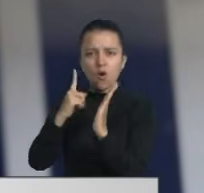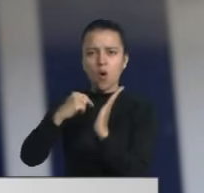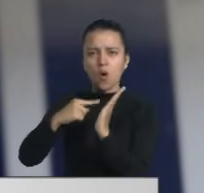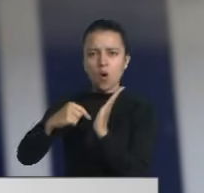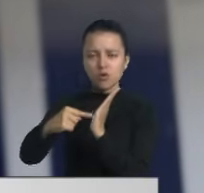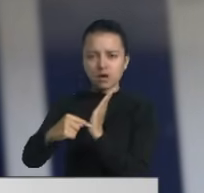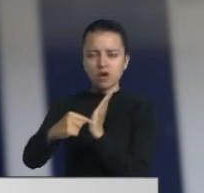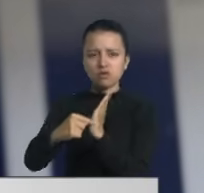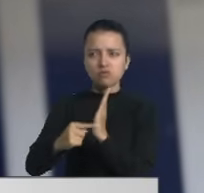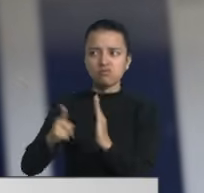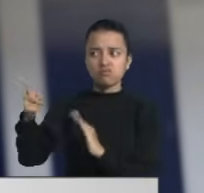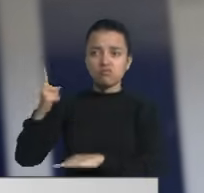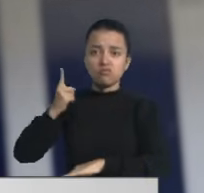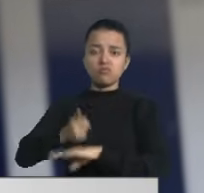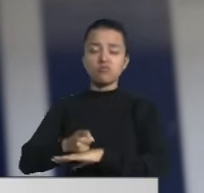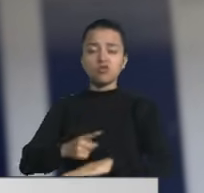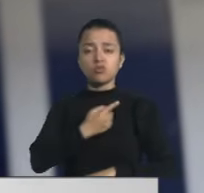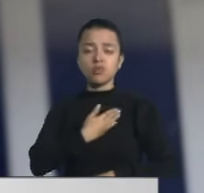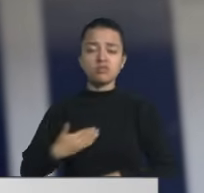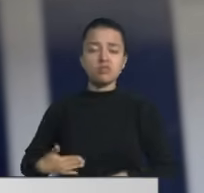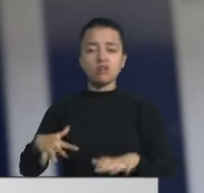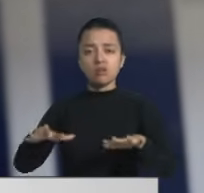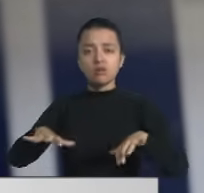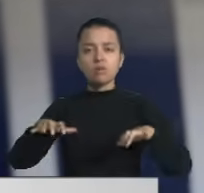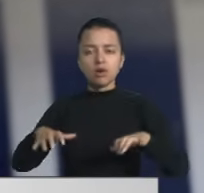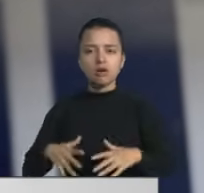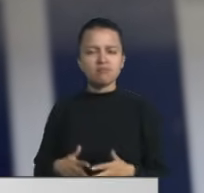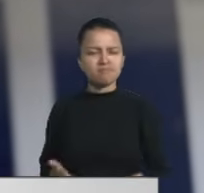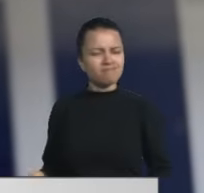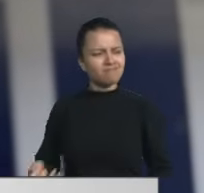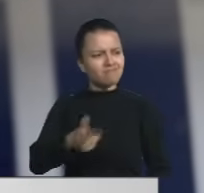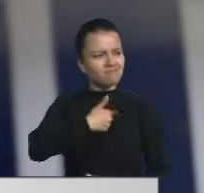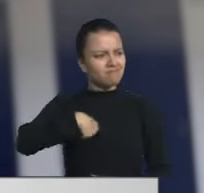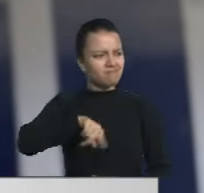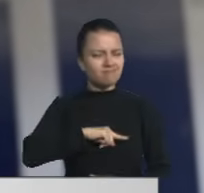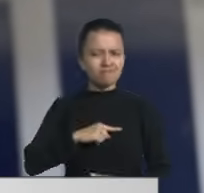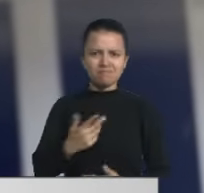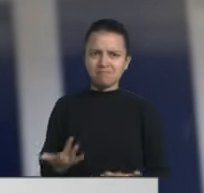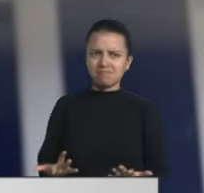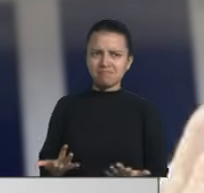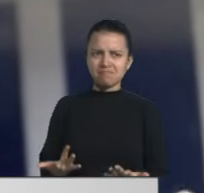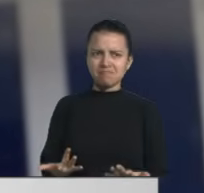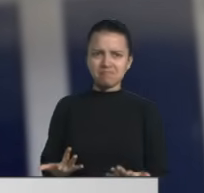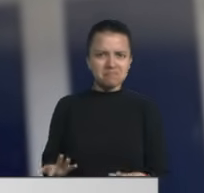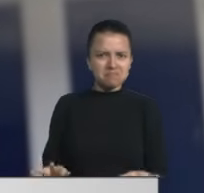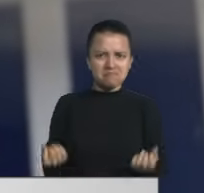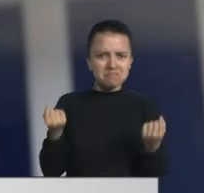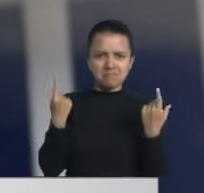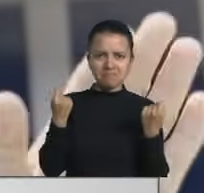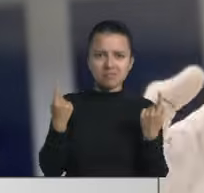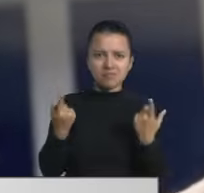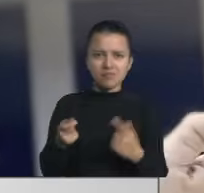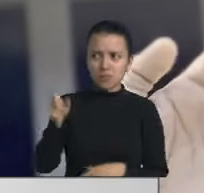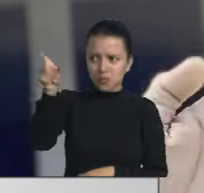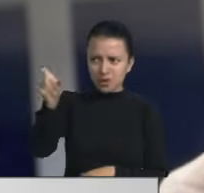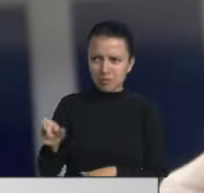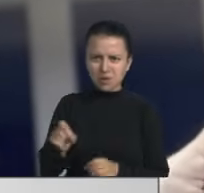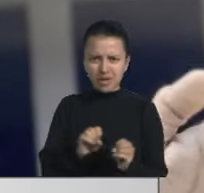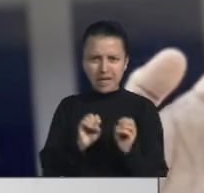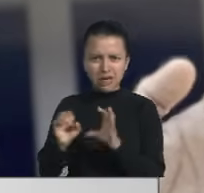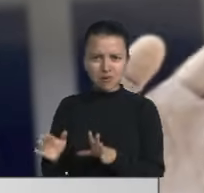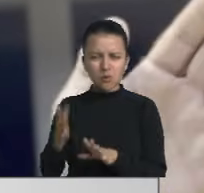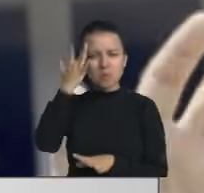como presidente de esta asamblea. Lo que nosotros hicimos referencia es que no se entiende cómo una persona que iba a